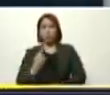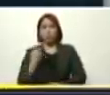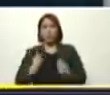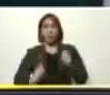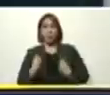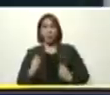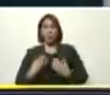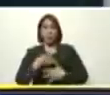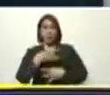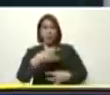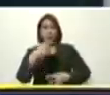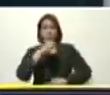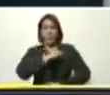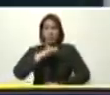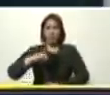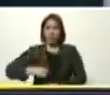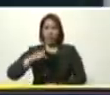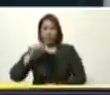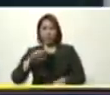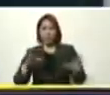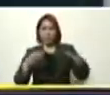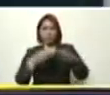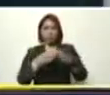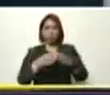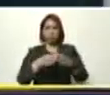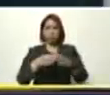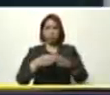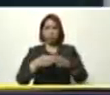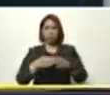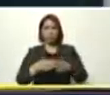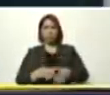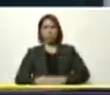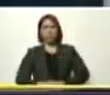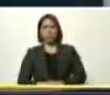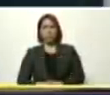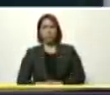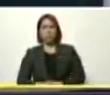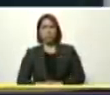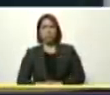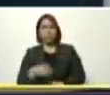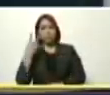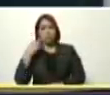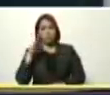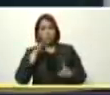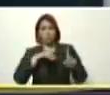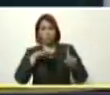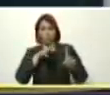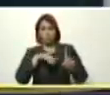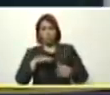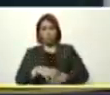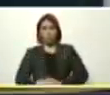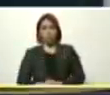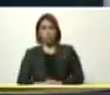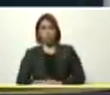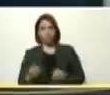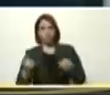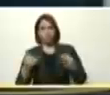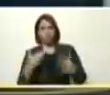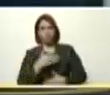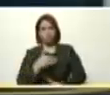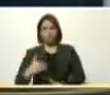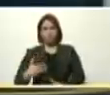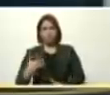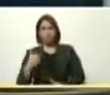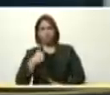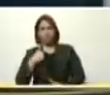intereses personales, sus intereses grupales, partidistas, por conspirar. ¿Cuánto quise yo ayudar